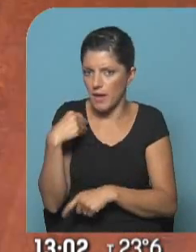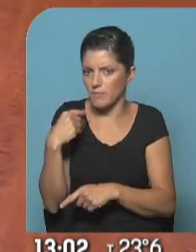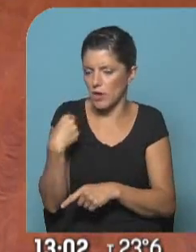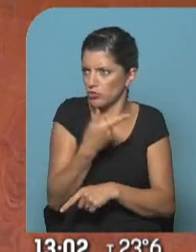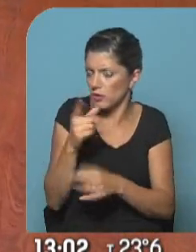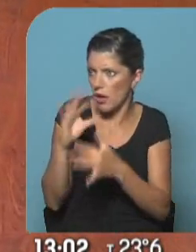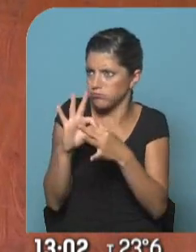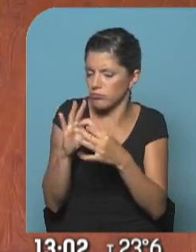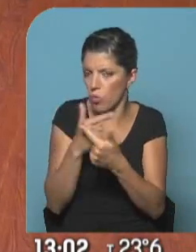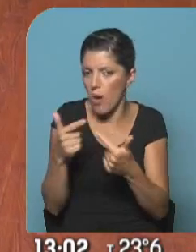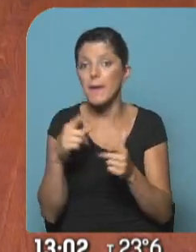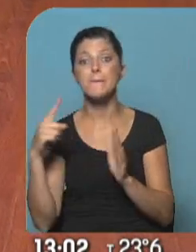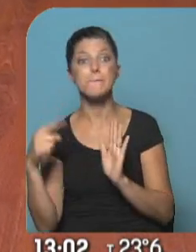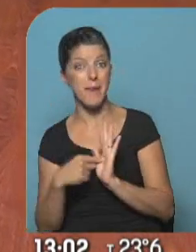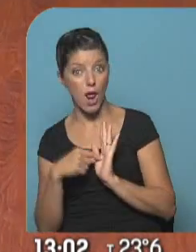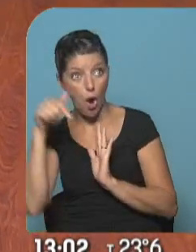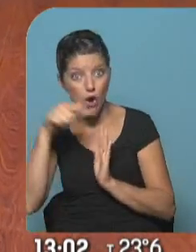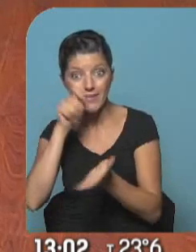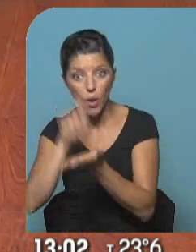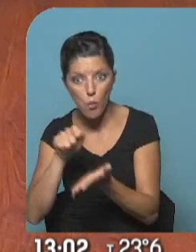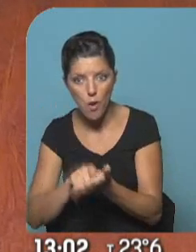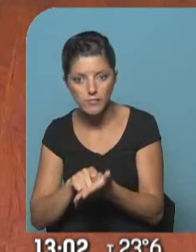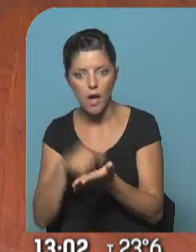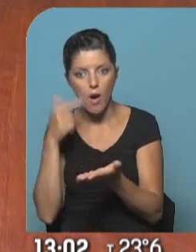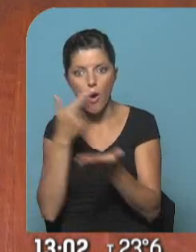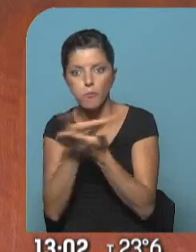Y Bolsonaro que defiende es mayor rigor,